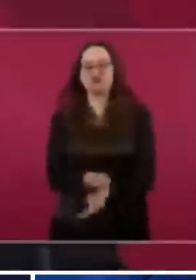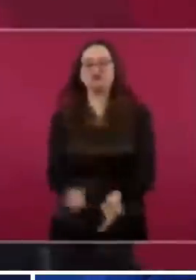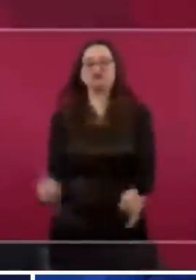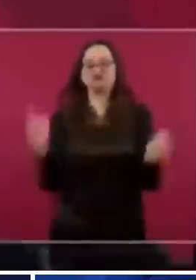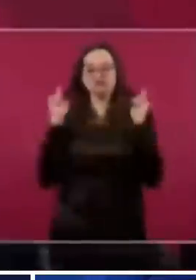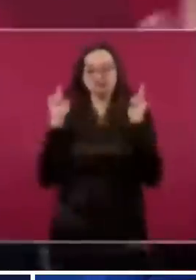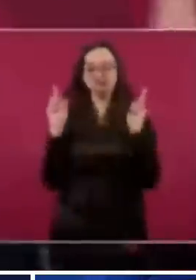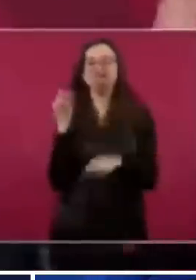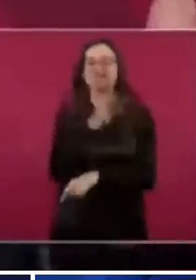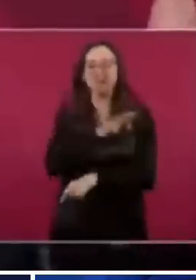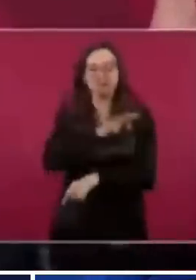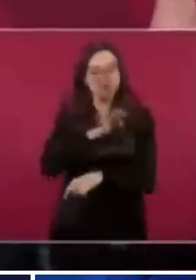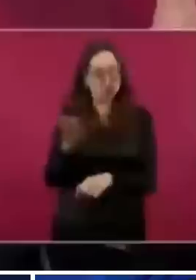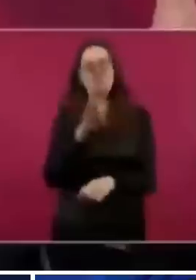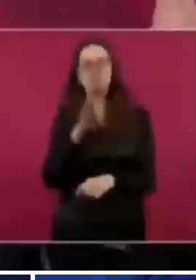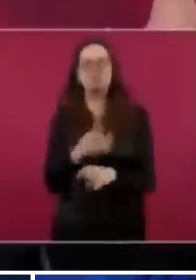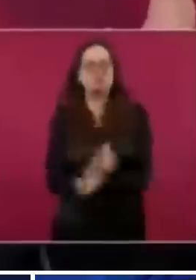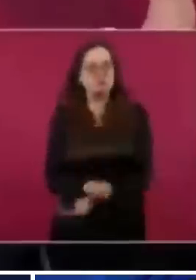podemos